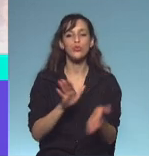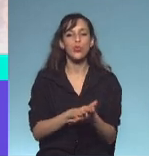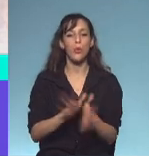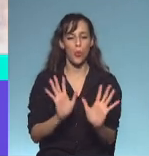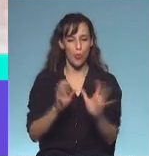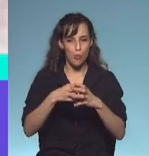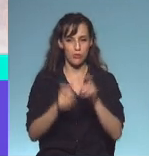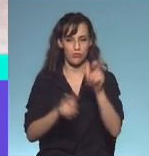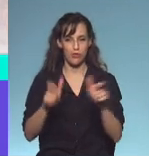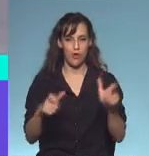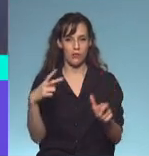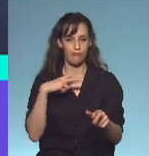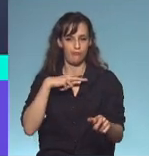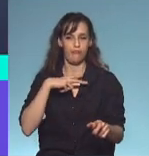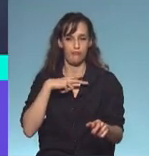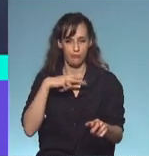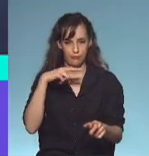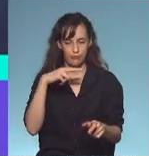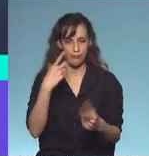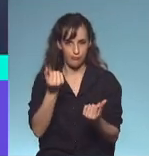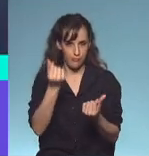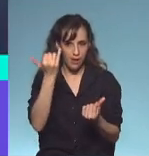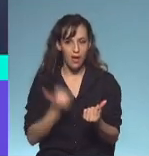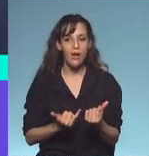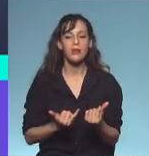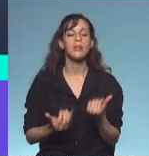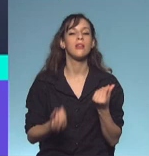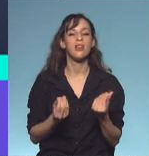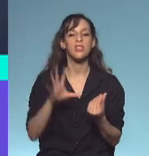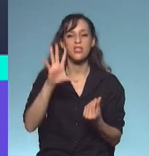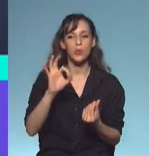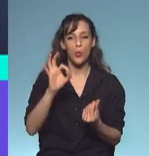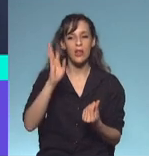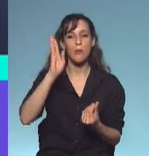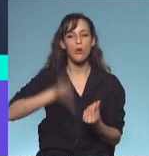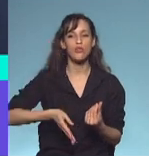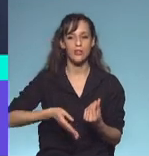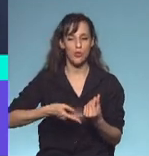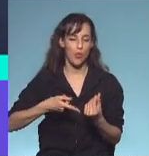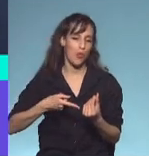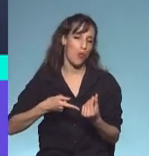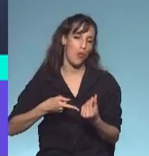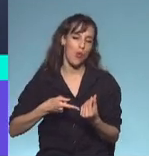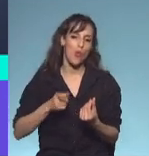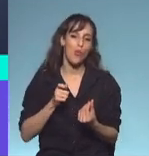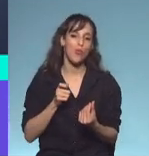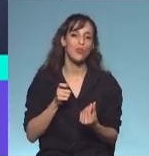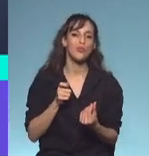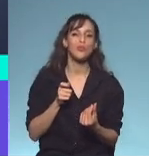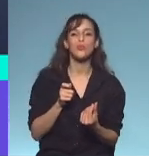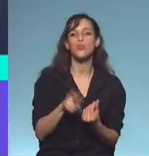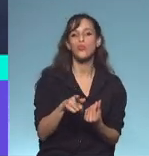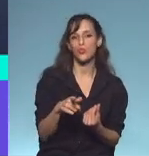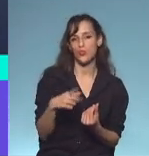riqueza de la Argentina es que casi la mitad de esos recursos, de esos activos, de esas distintas manifestaciones